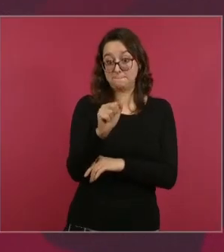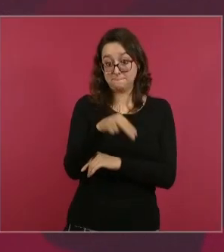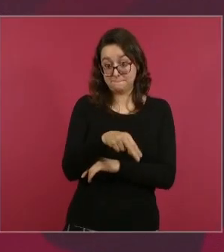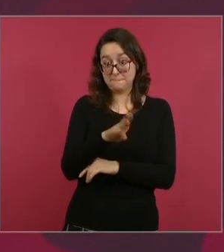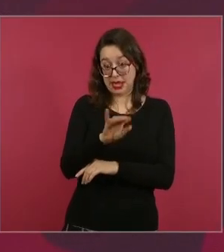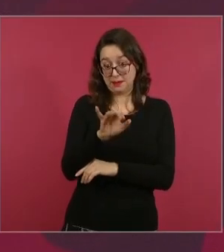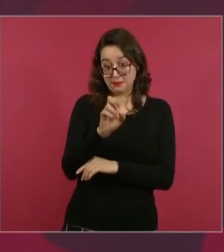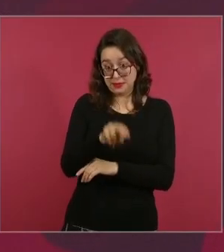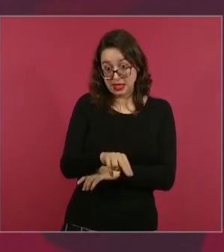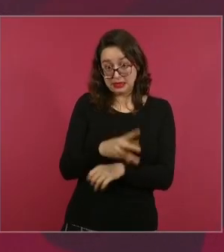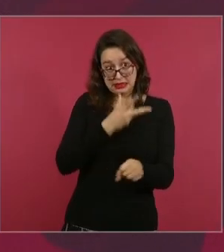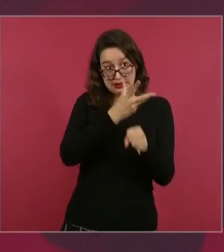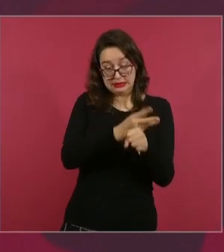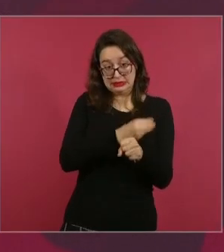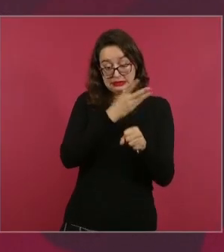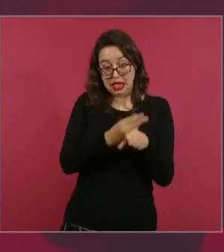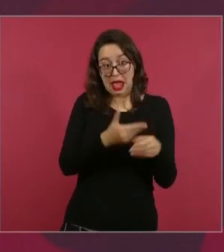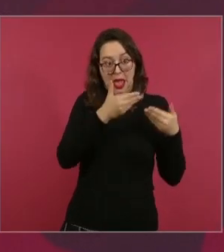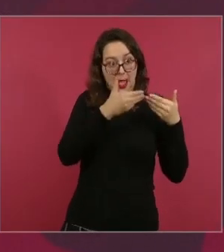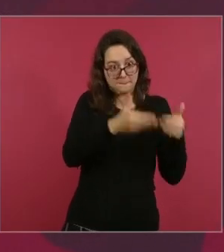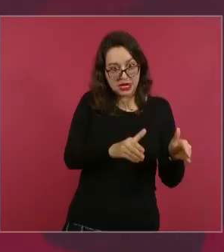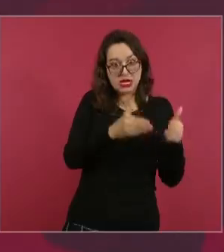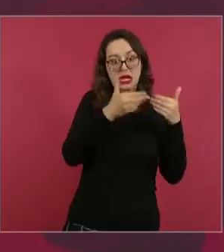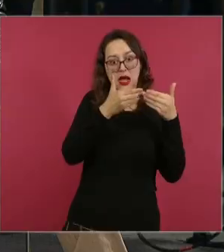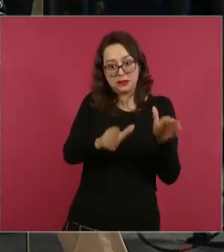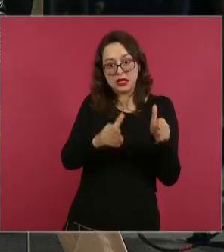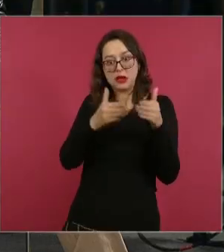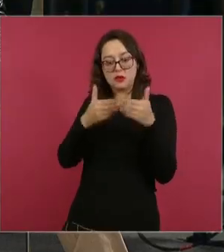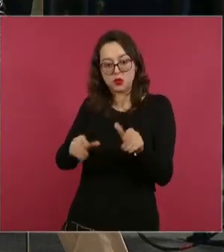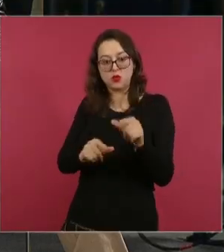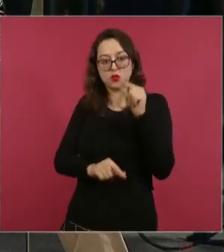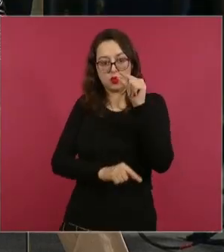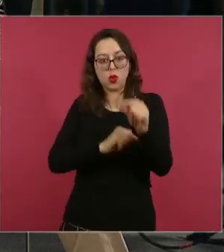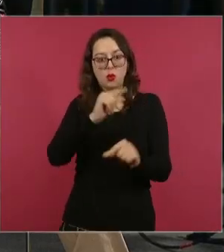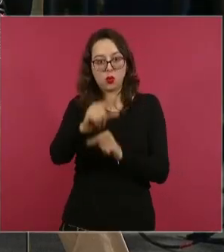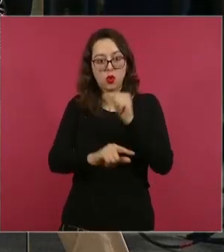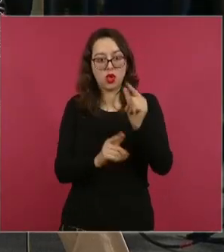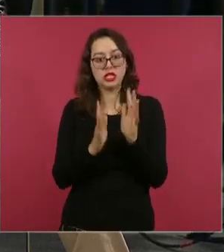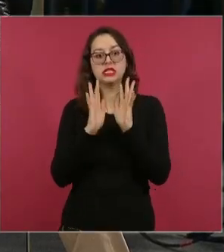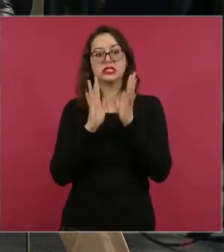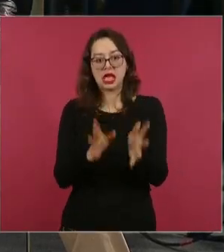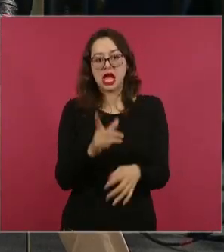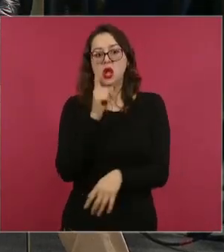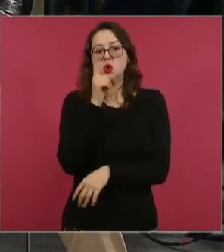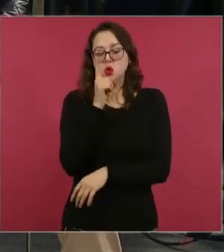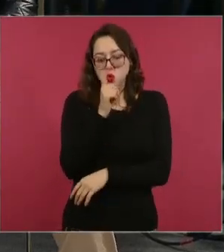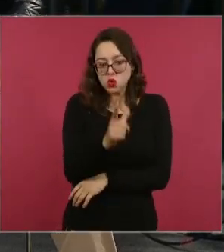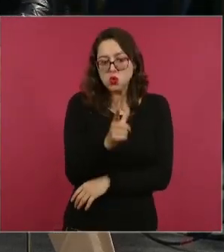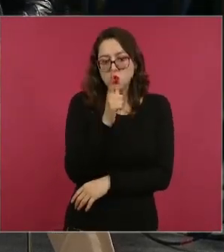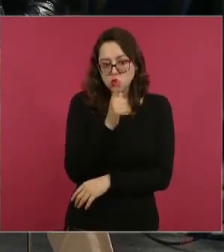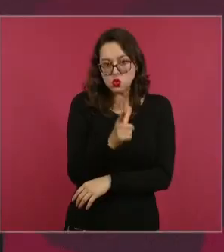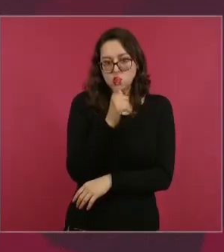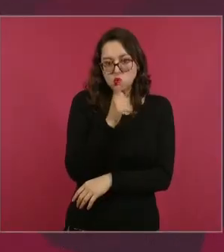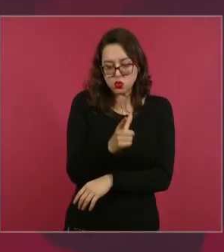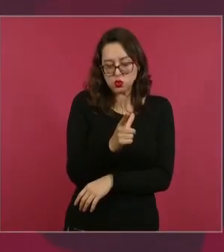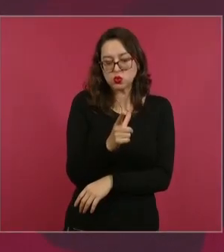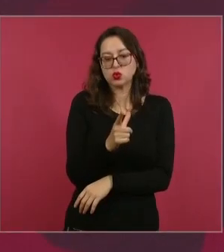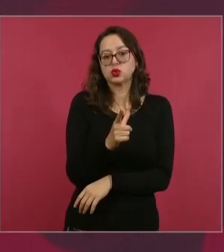las sucursales el banco bienestar ya con energía eléctrica con este